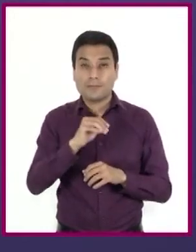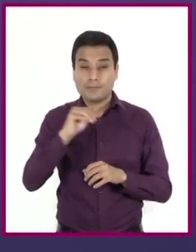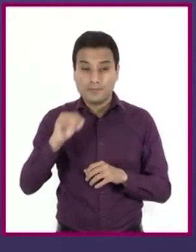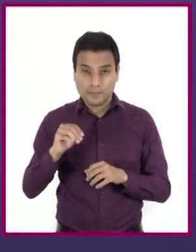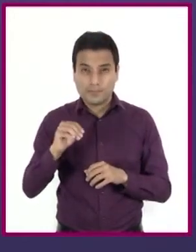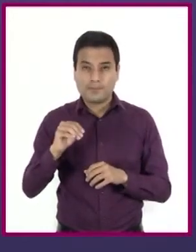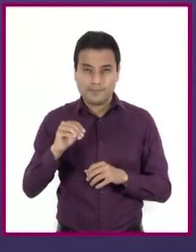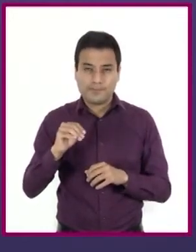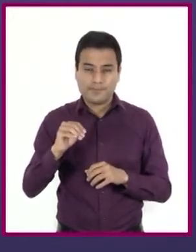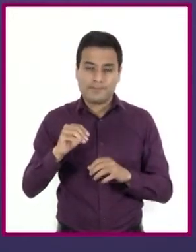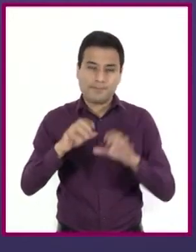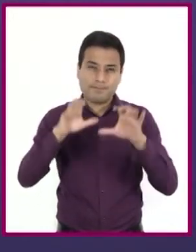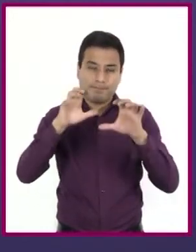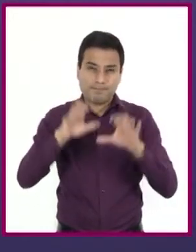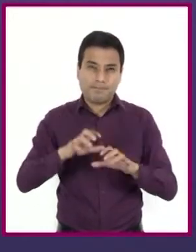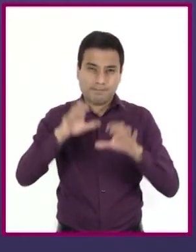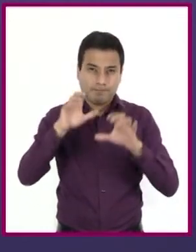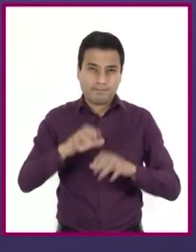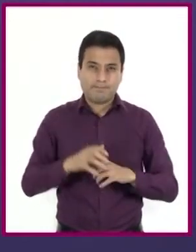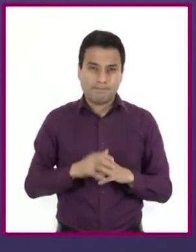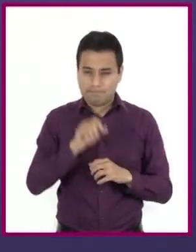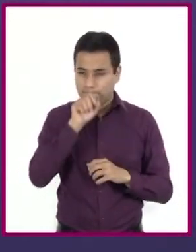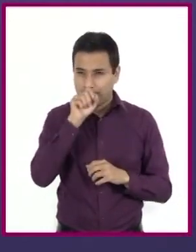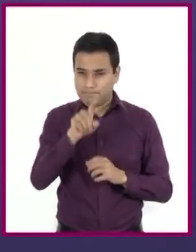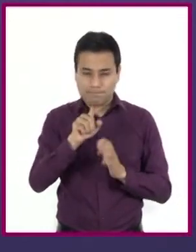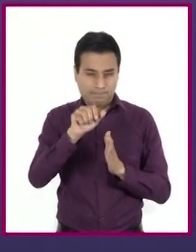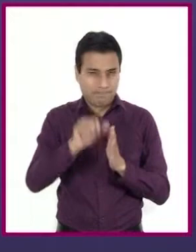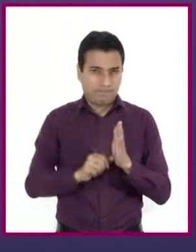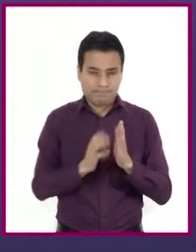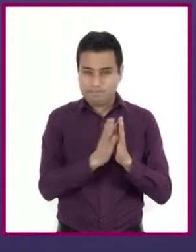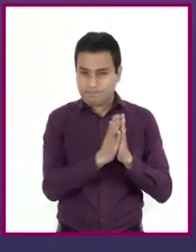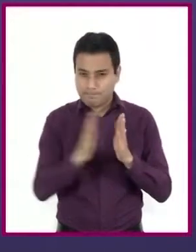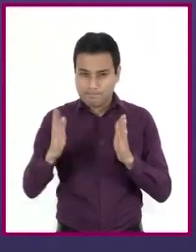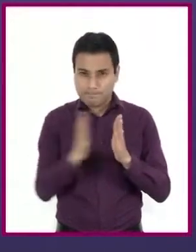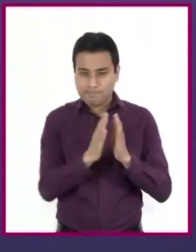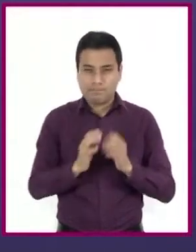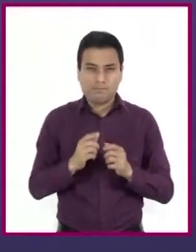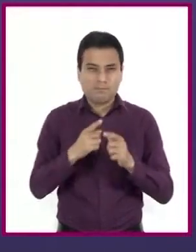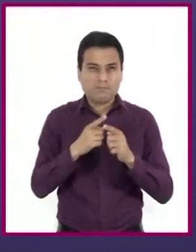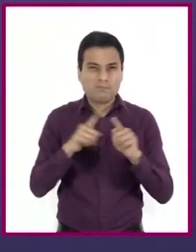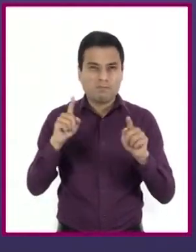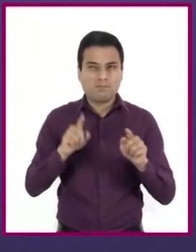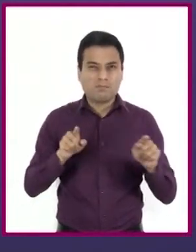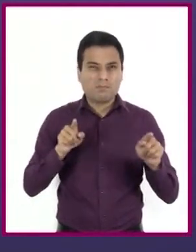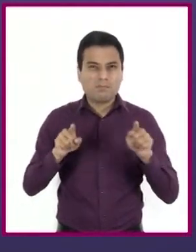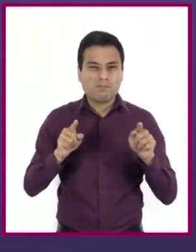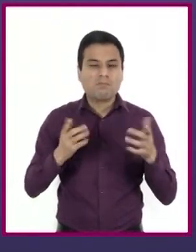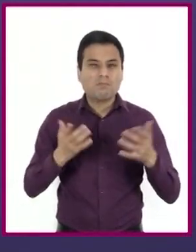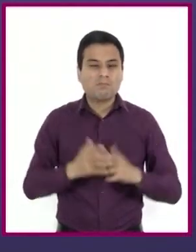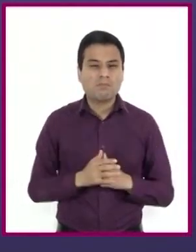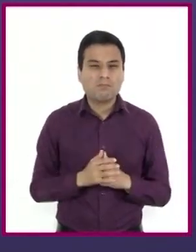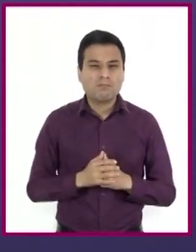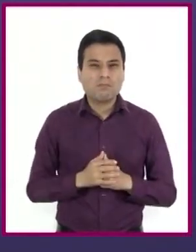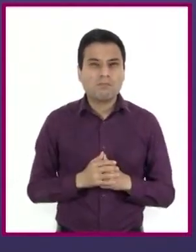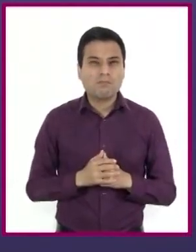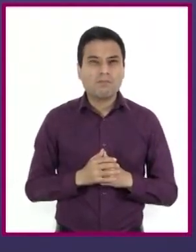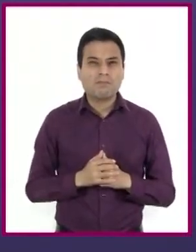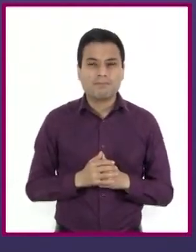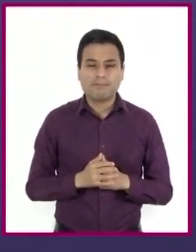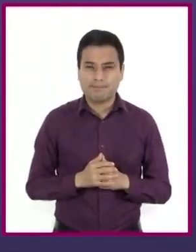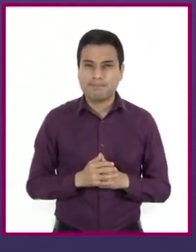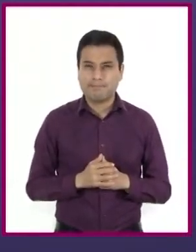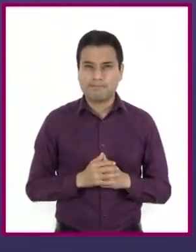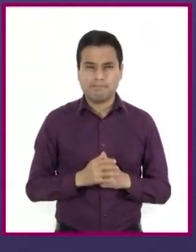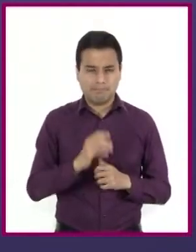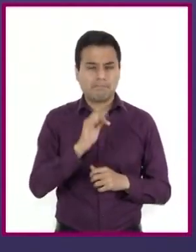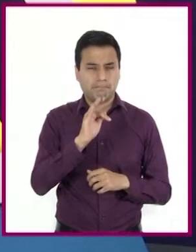699.4 milímetros de lluvia en los mismos meses. La diferencia entre ambos está dentro del rango recomendado